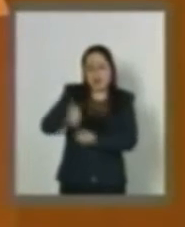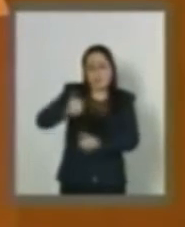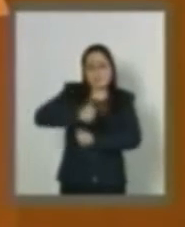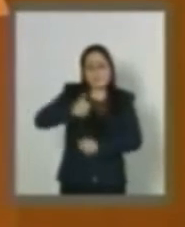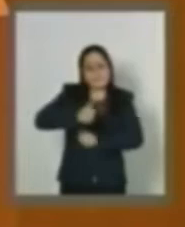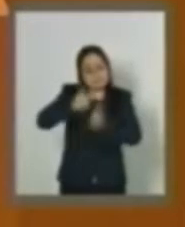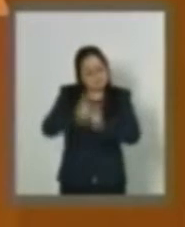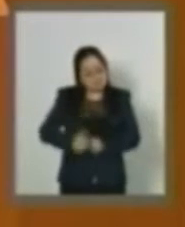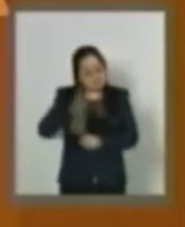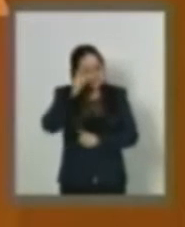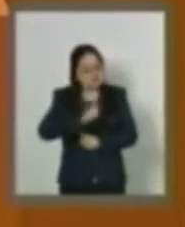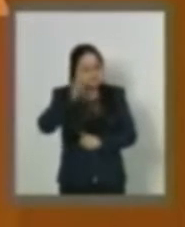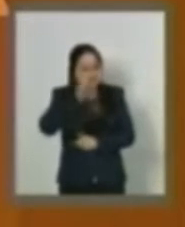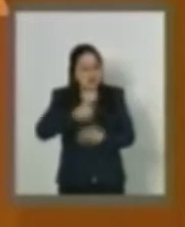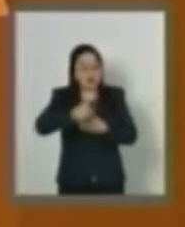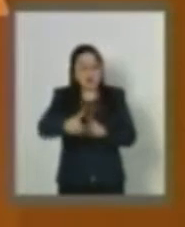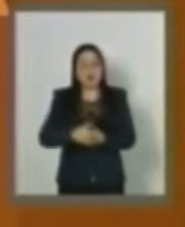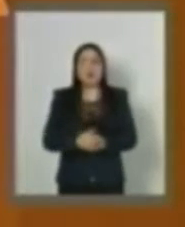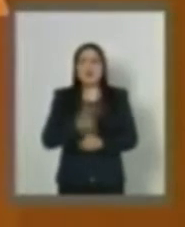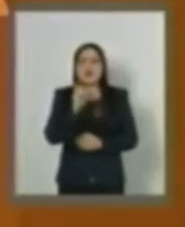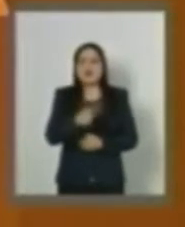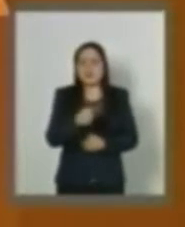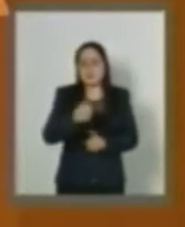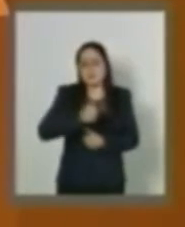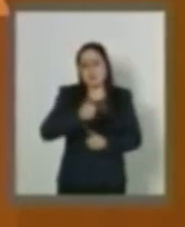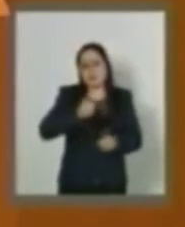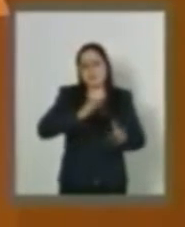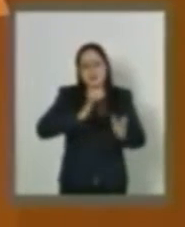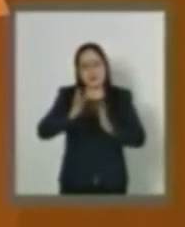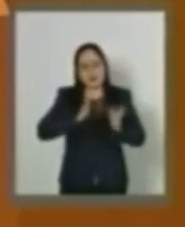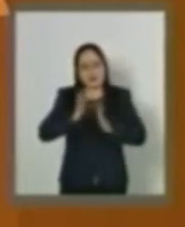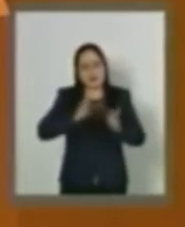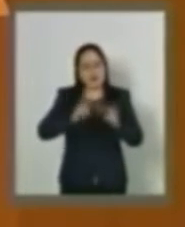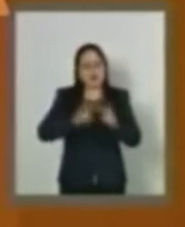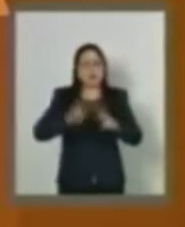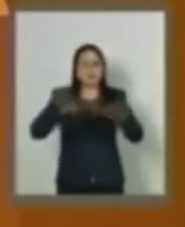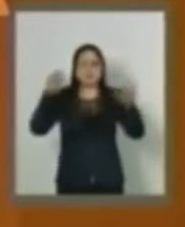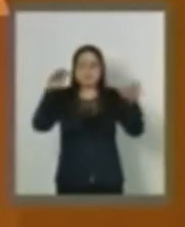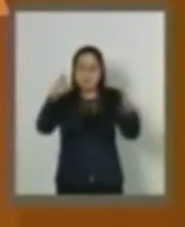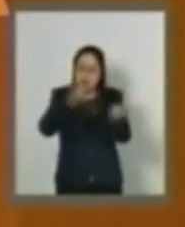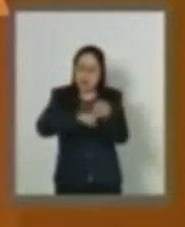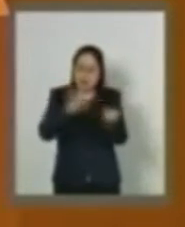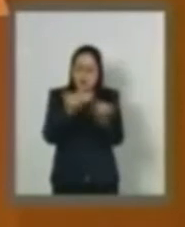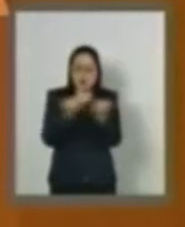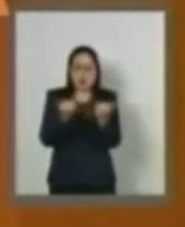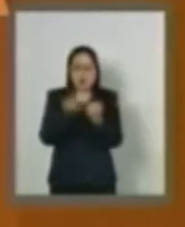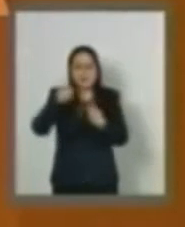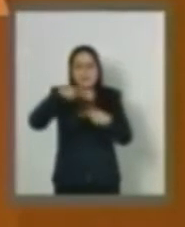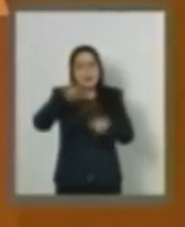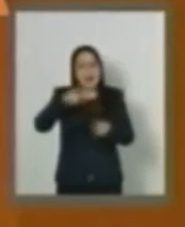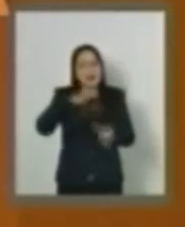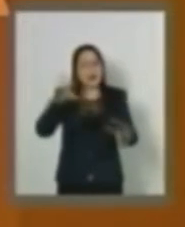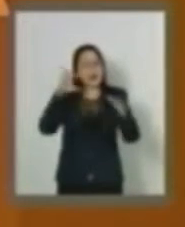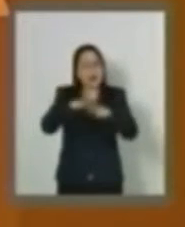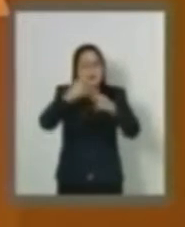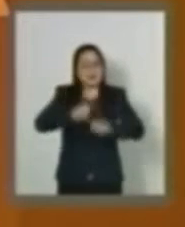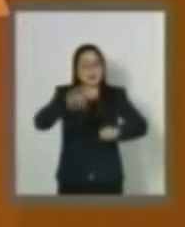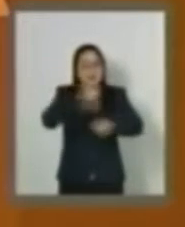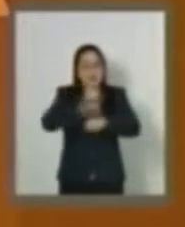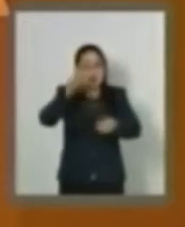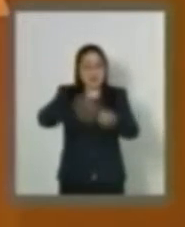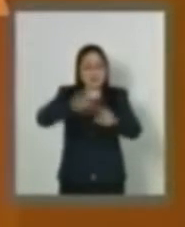policial del Consejo Nacional de Seguridad Pública, cuya dictaminación no exceda los 90 días. Bien, el auditorio, estas son solamente algunas de